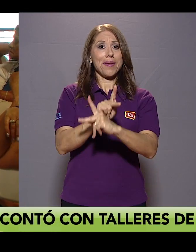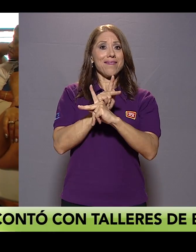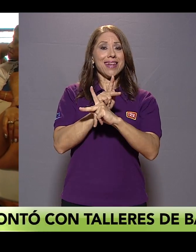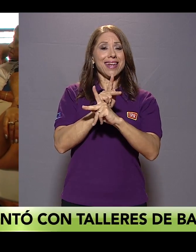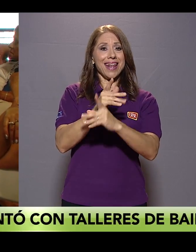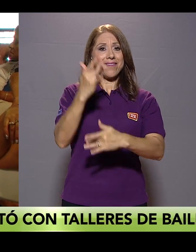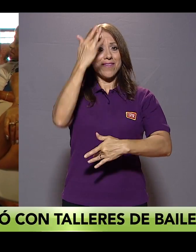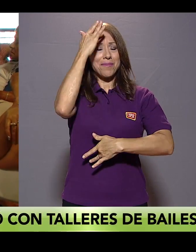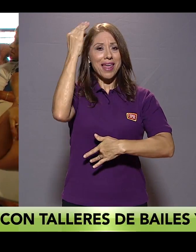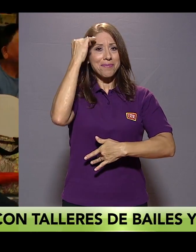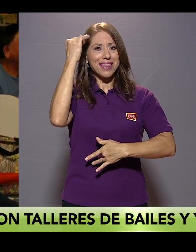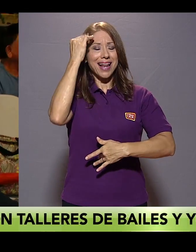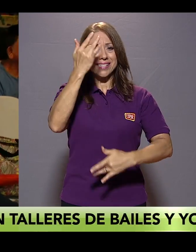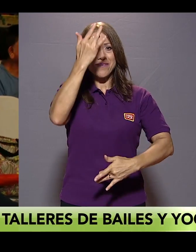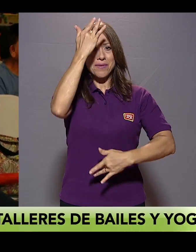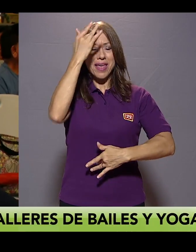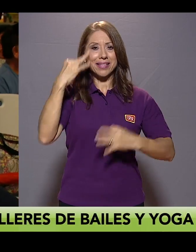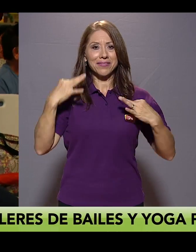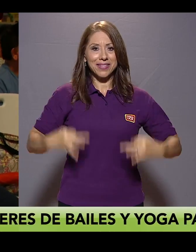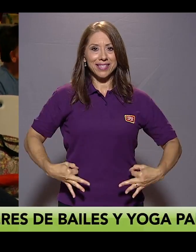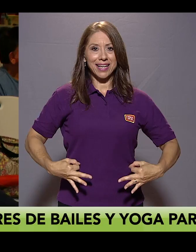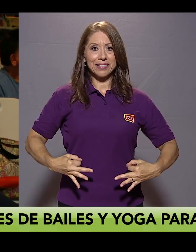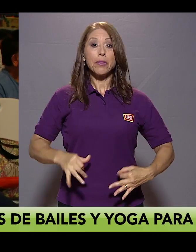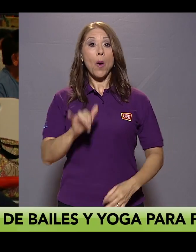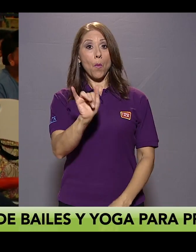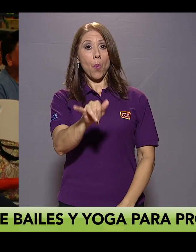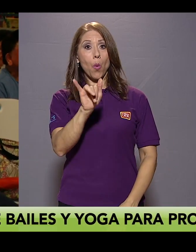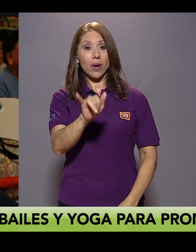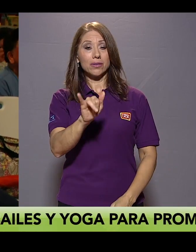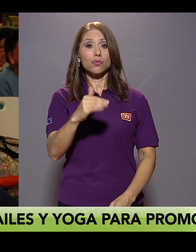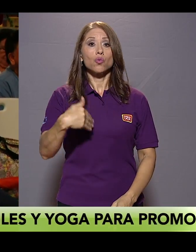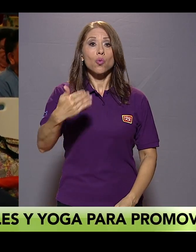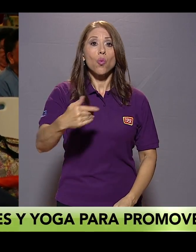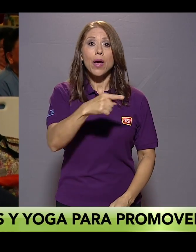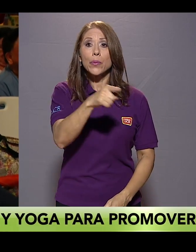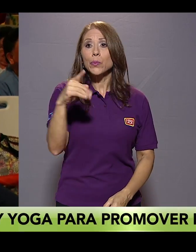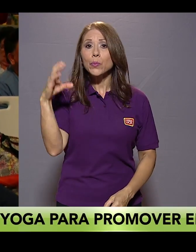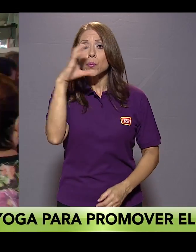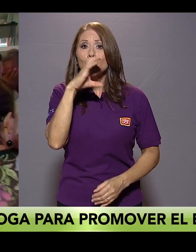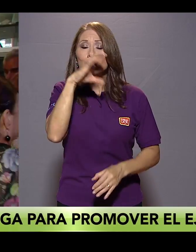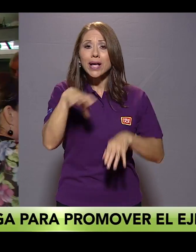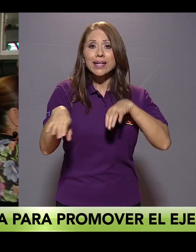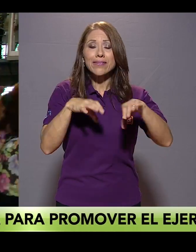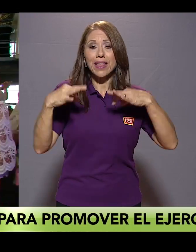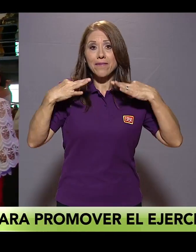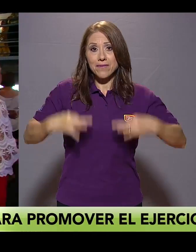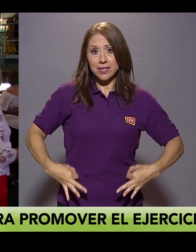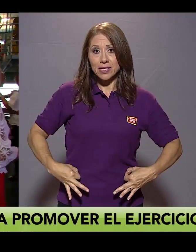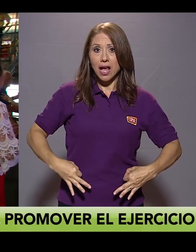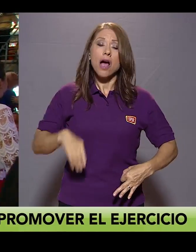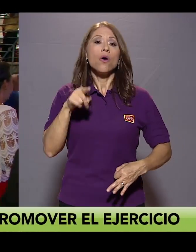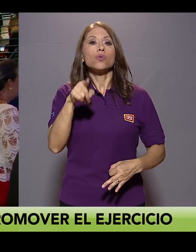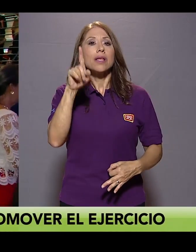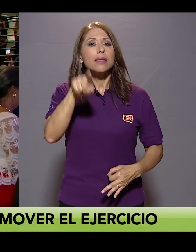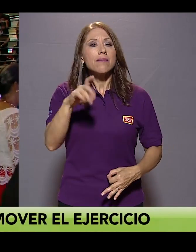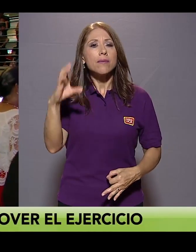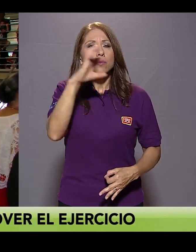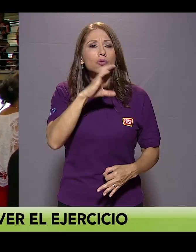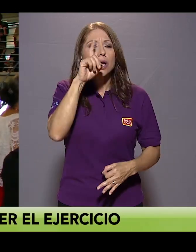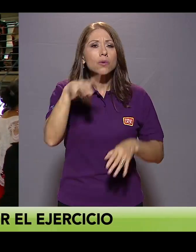prevenir enfermedades mentales y físicas. Es por esta razón que a la hora de buscar una actividad física que quiera practicar,